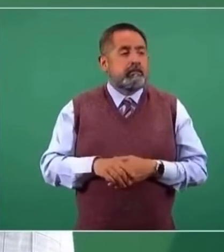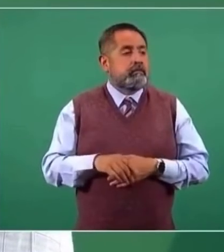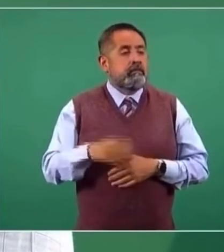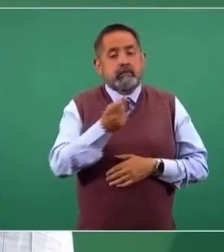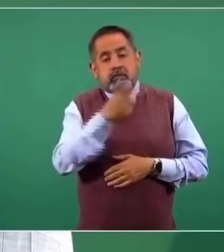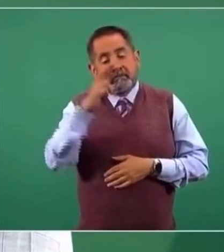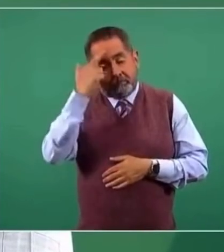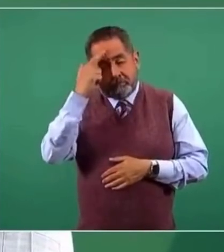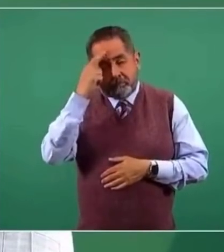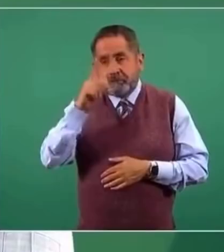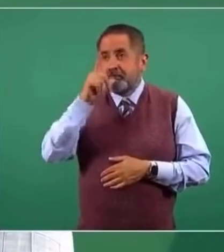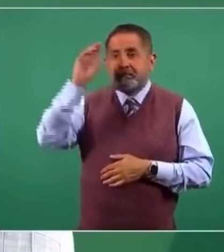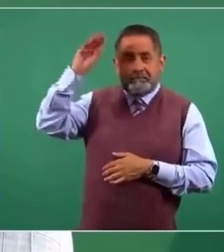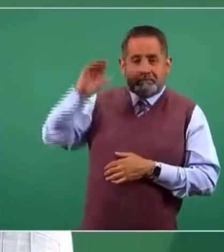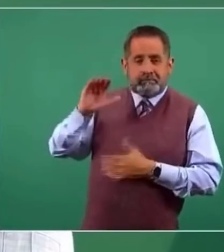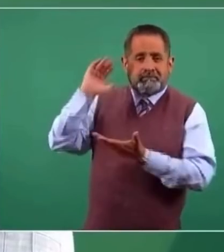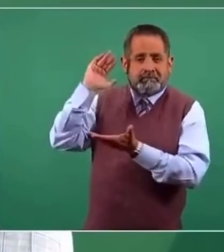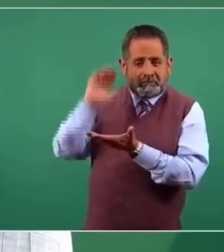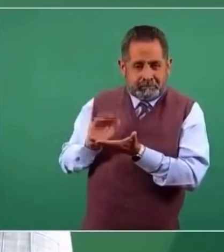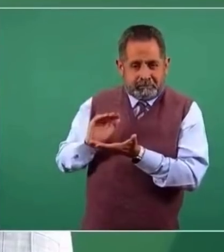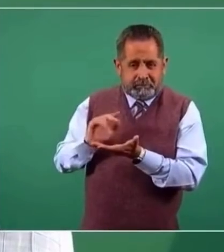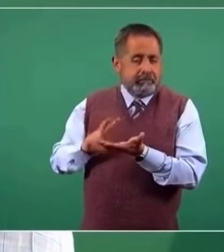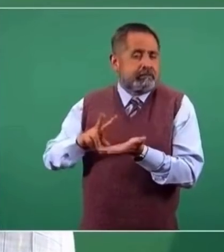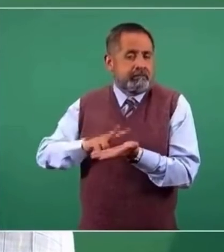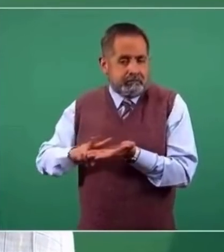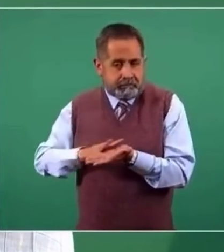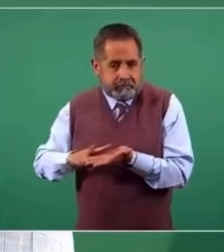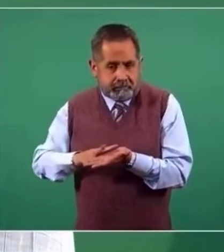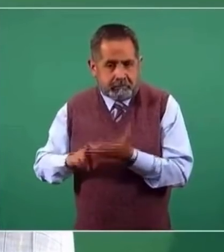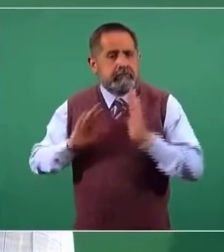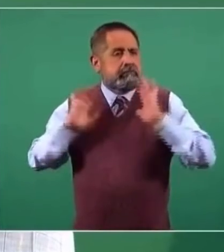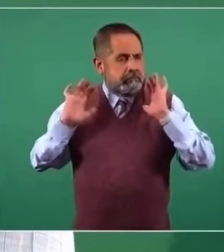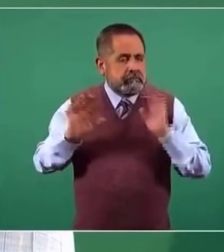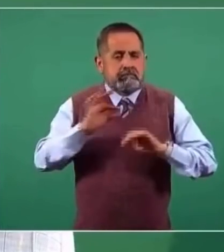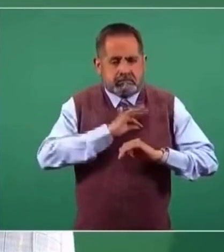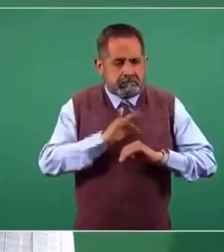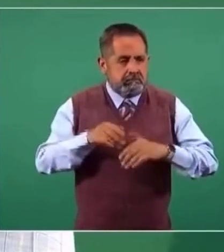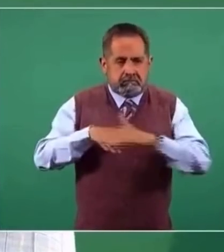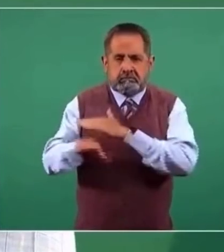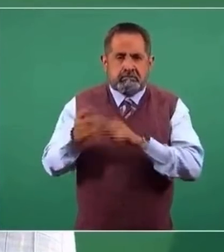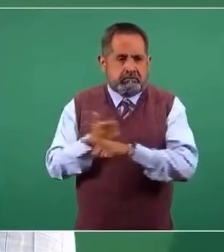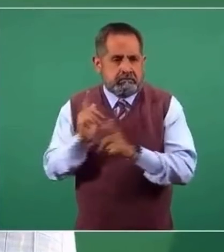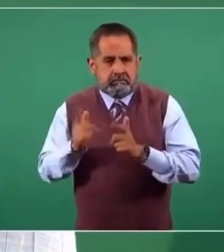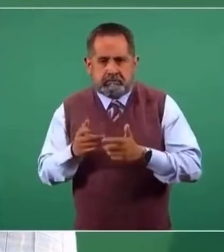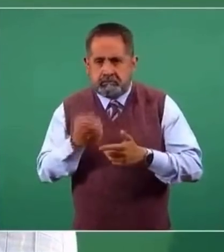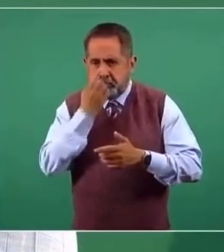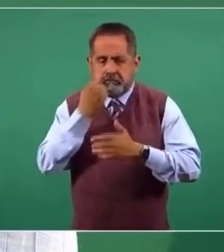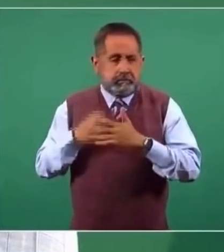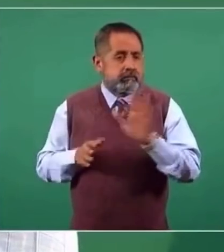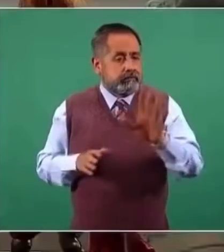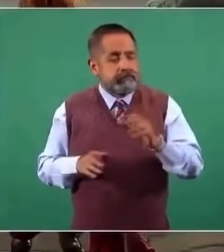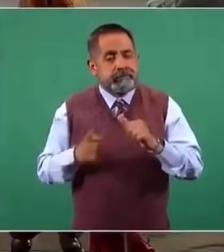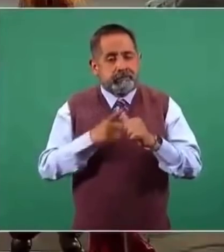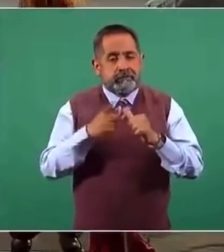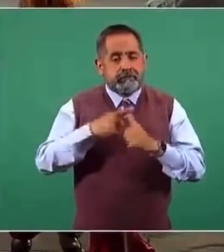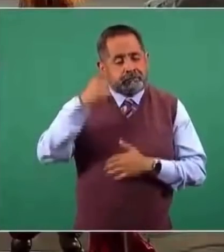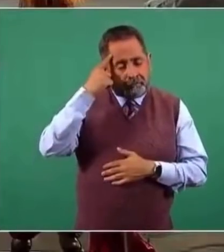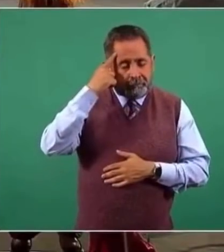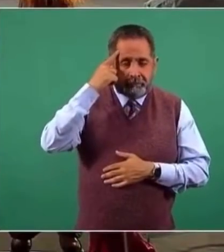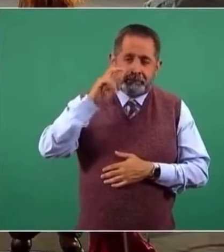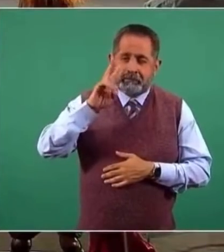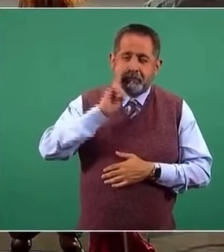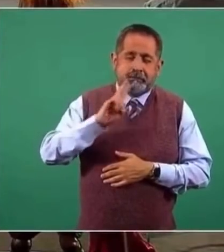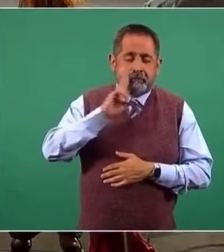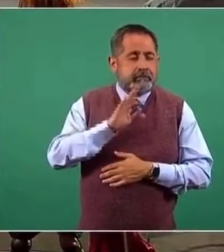el menor nivel de riesgo, el más bajo, que en este caso es el verde. Se está ya analizando si dentro del rango